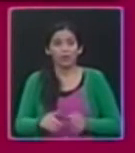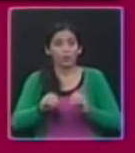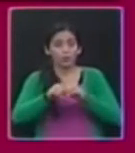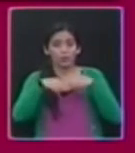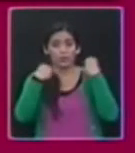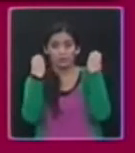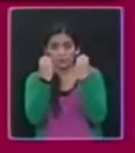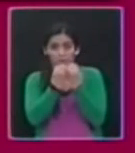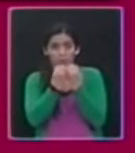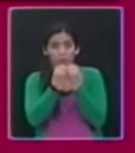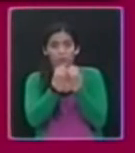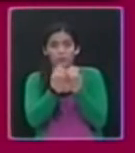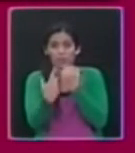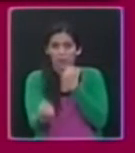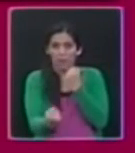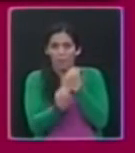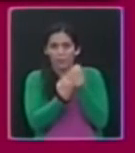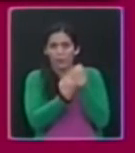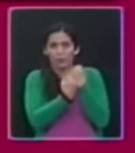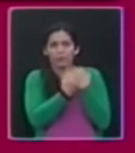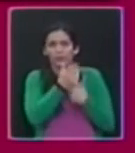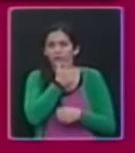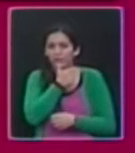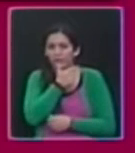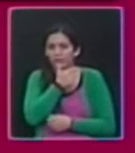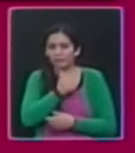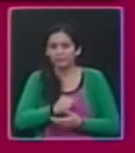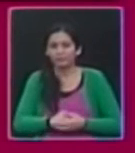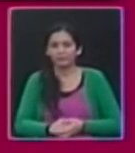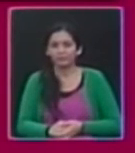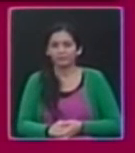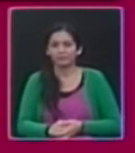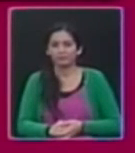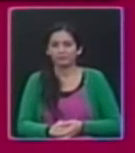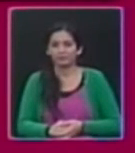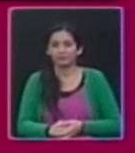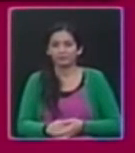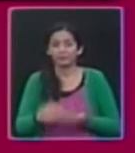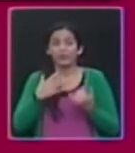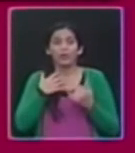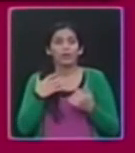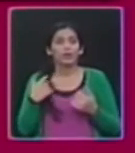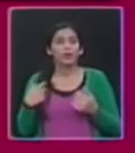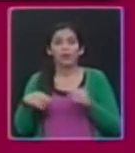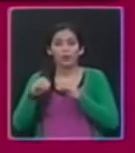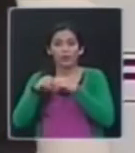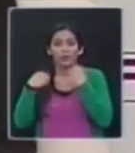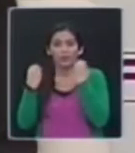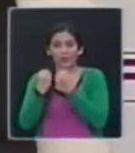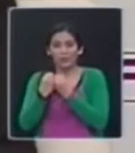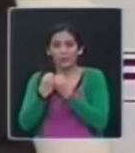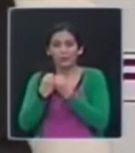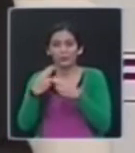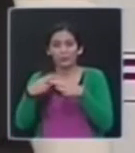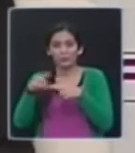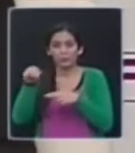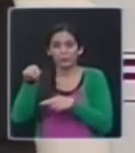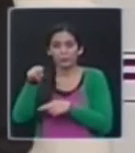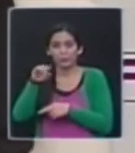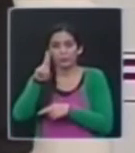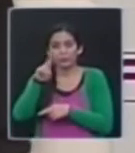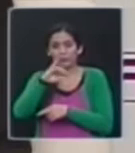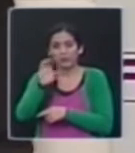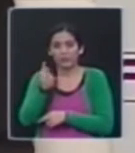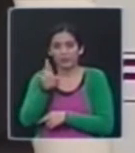están trabajando actualmente? Actualmente estamos trabajando con Mujeres por Ecuador. Al igual que cualquier otra mujer